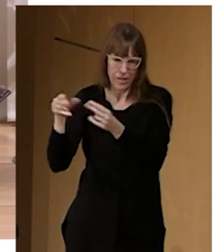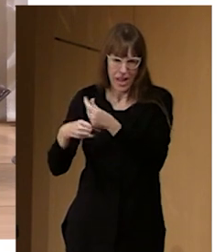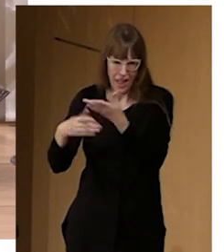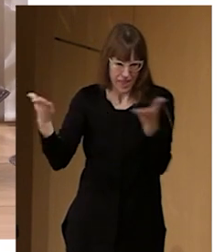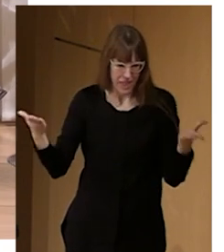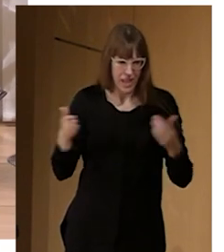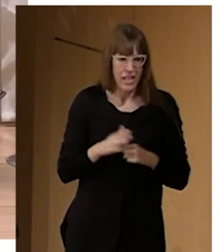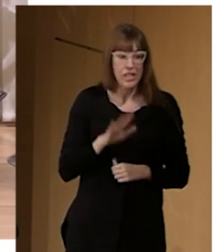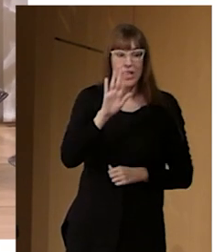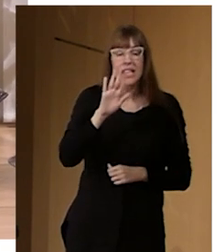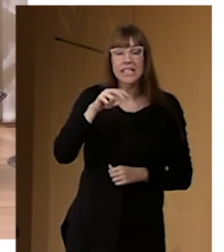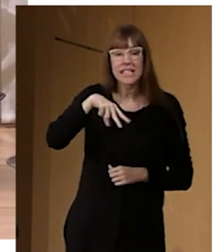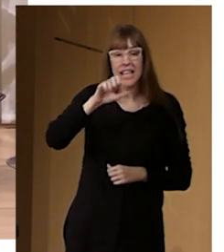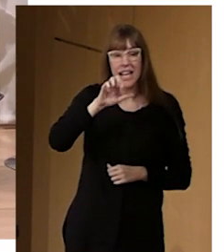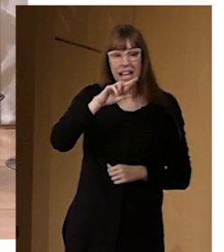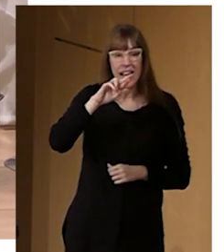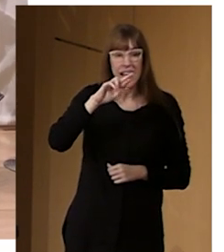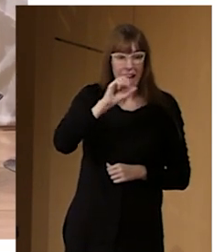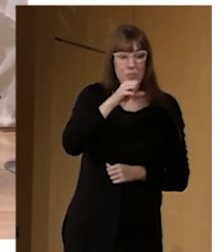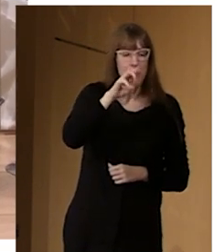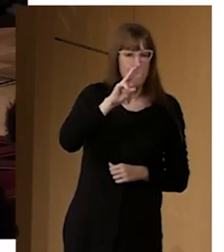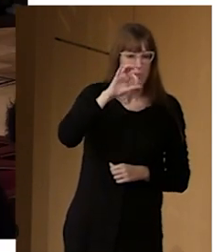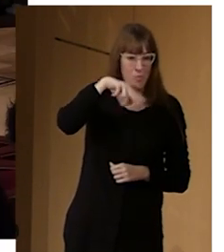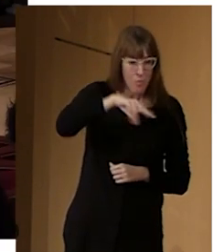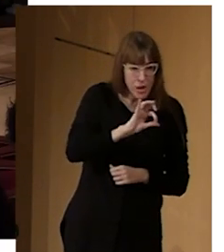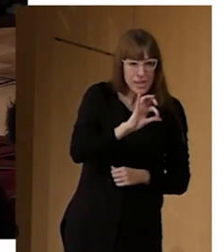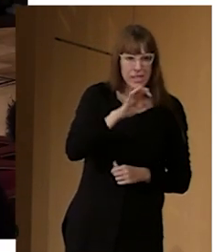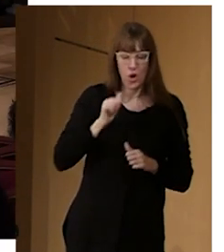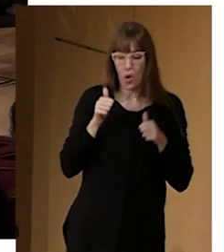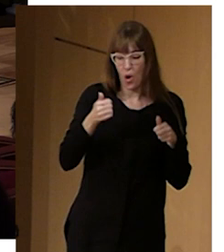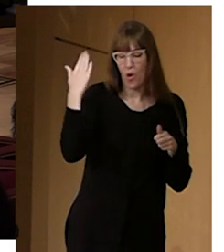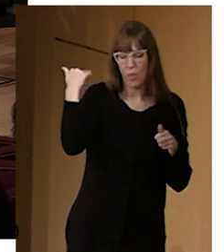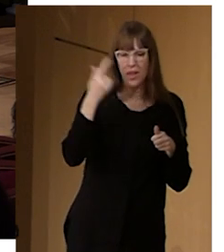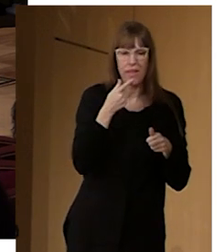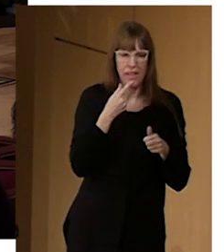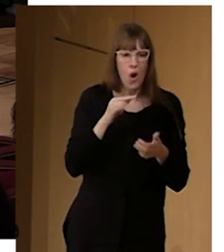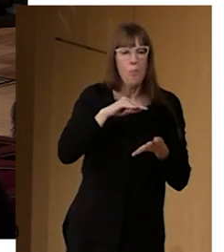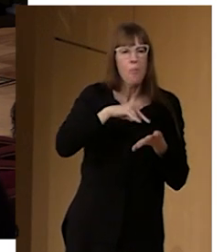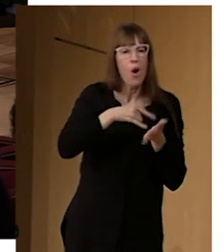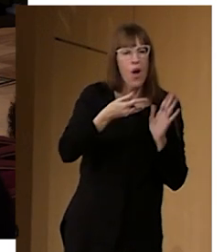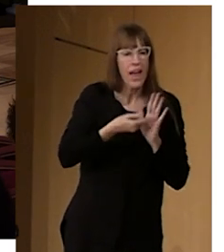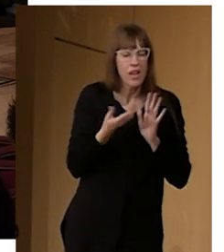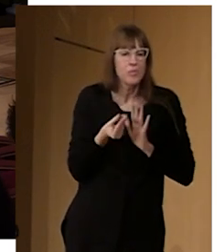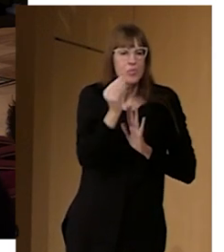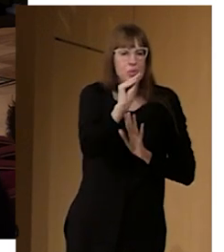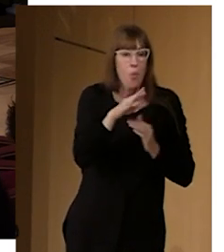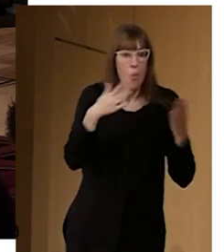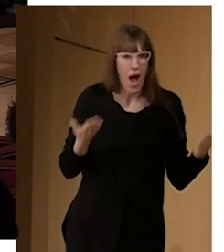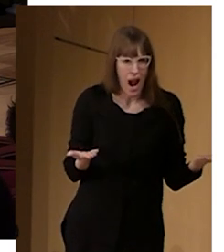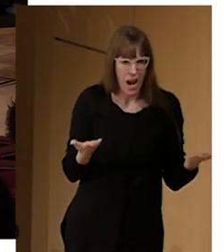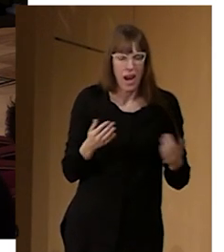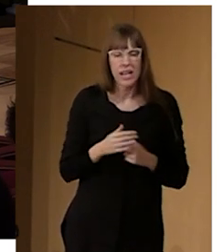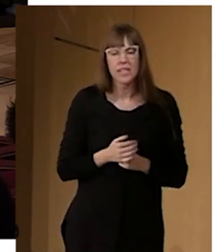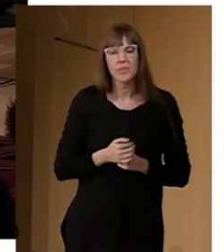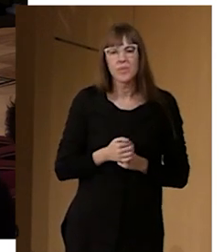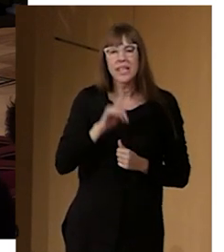clara de qué es lo que quería hacer Qué modelo Qué modelo quería implantar y la orquesta sinceramente en aquella época aún